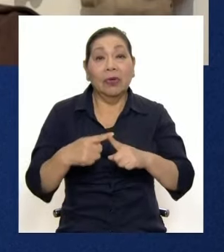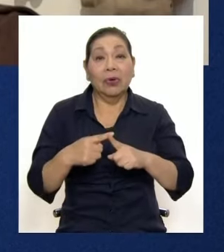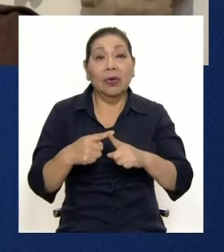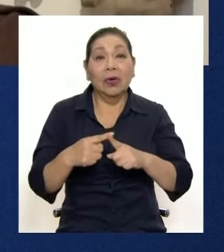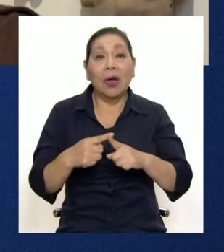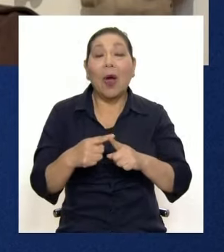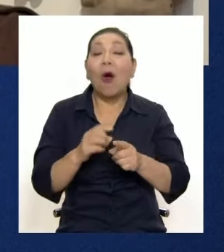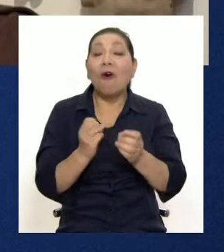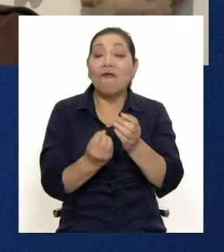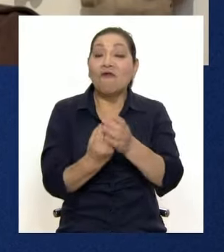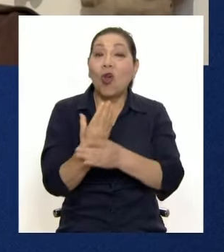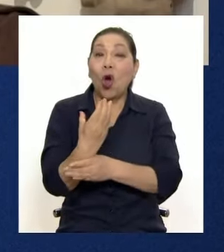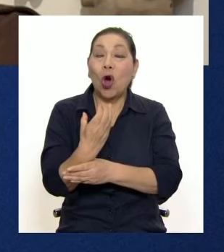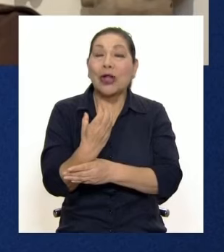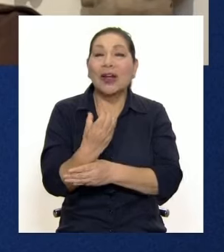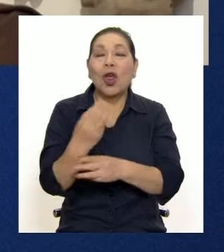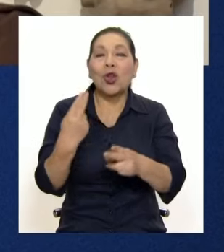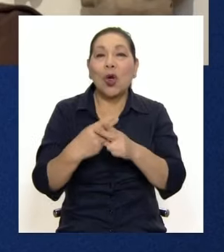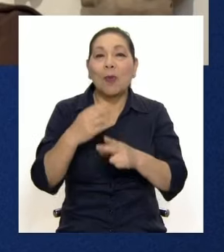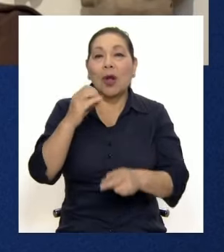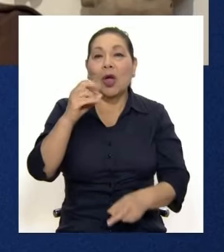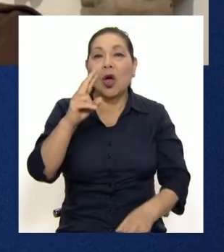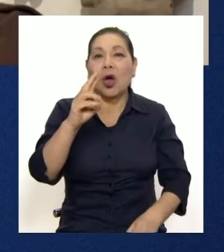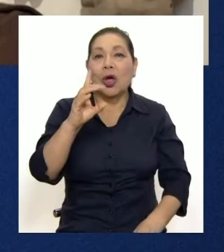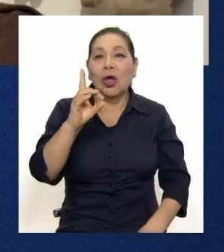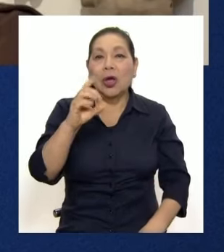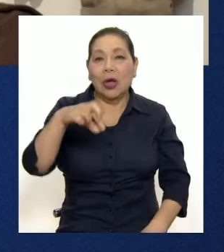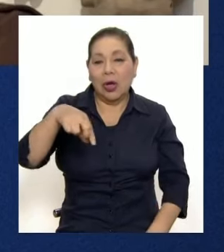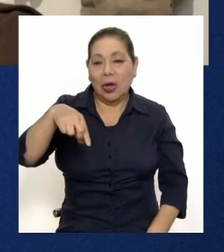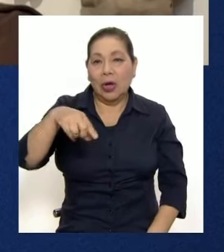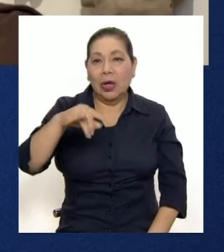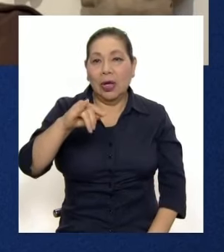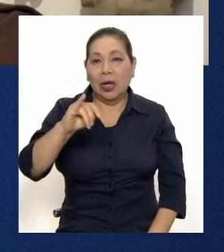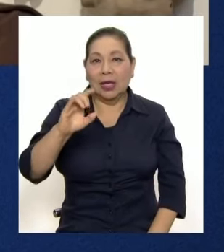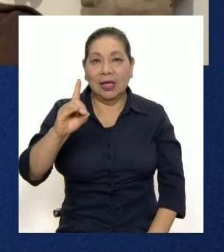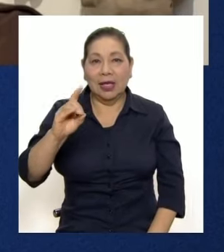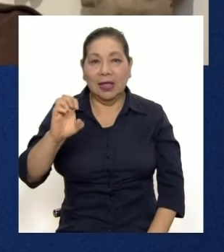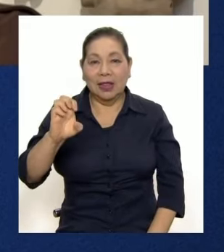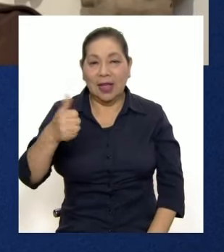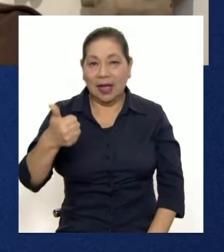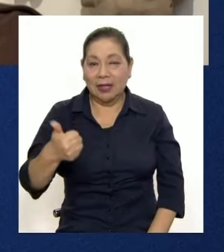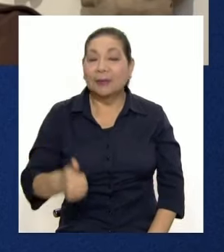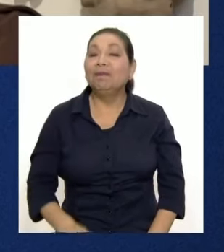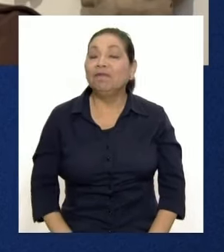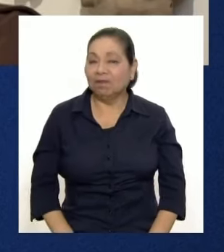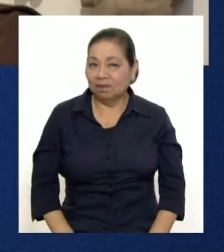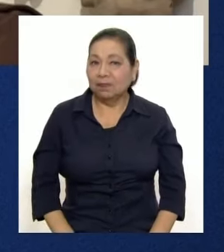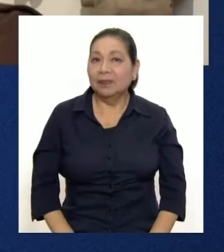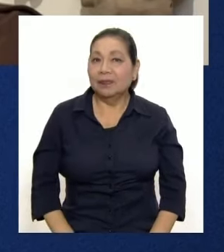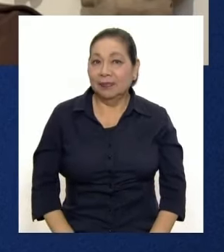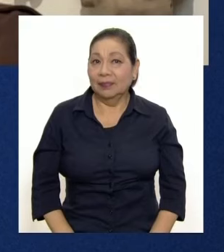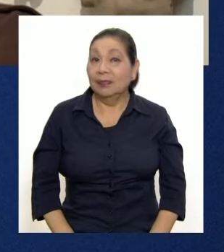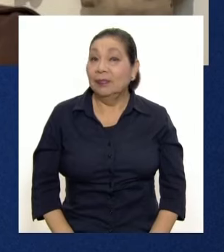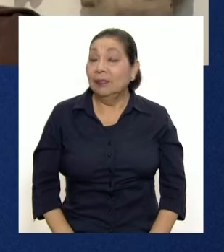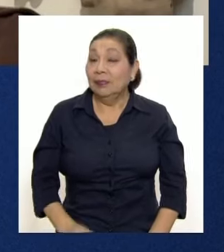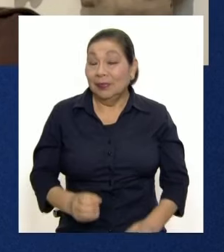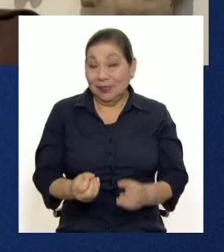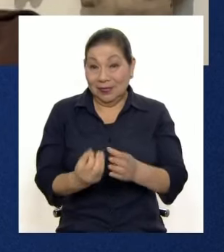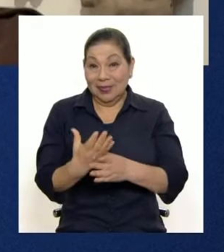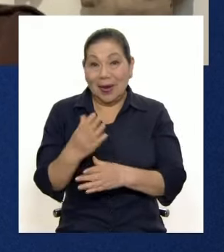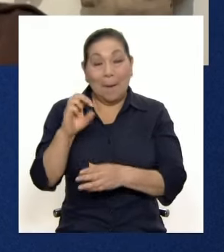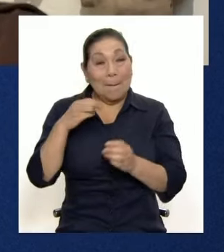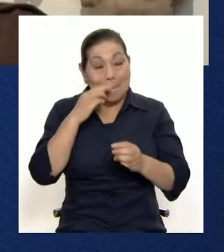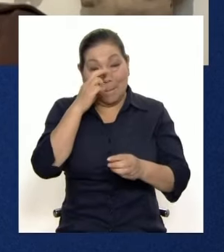orquídeas en el mundo excelente Sí sí le cuento El las orquídeas de